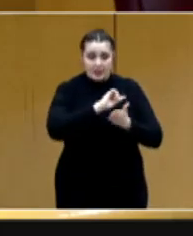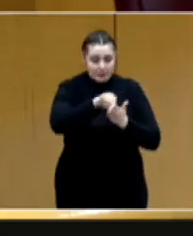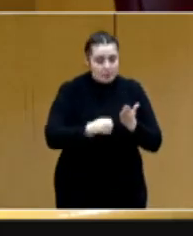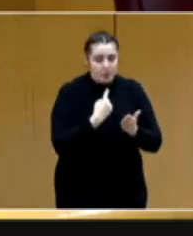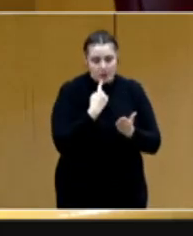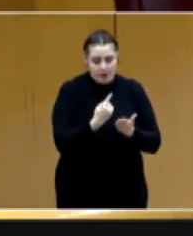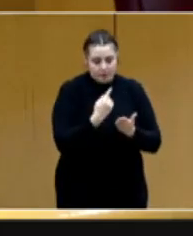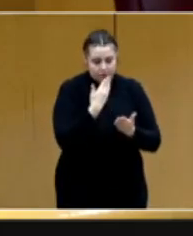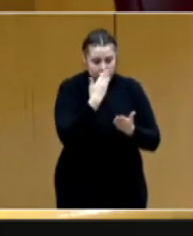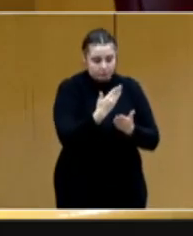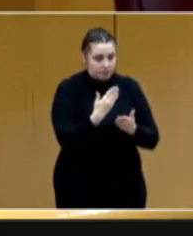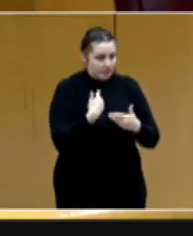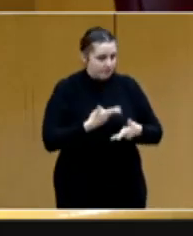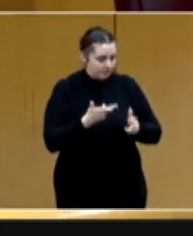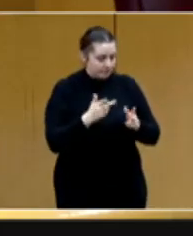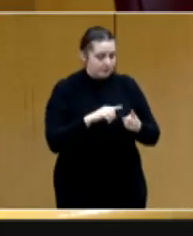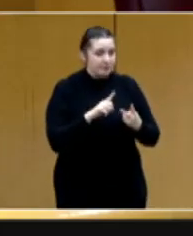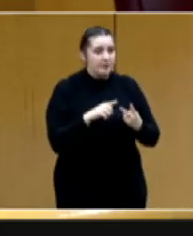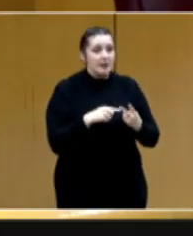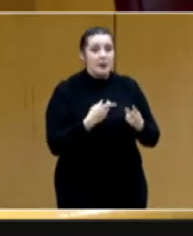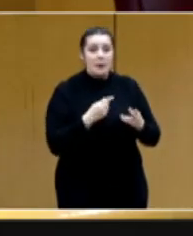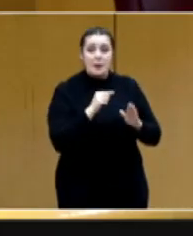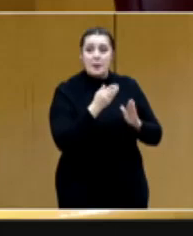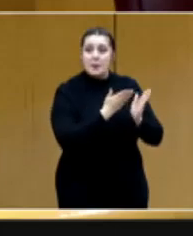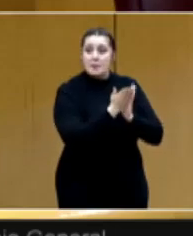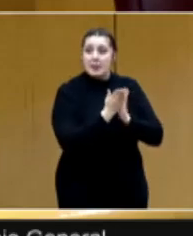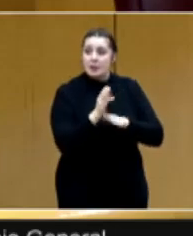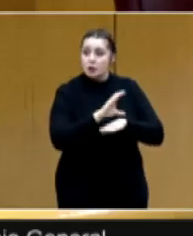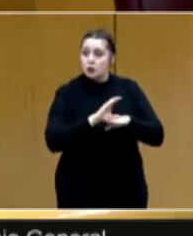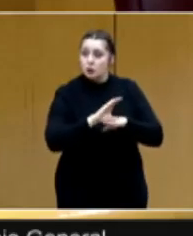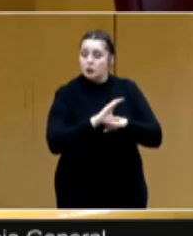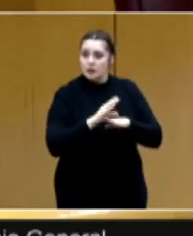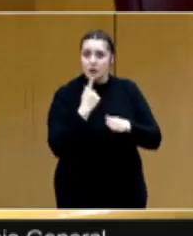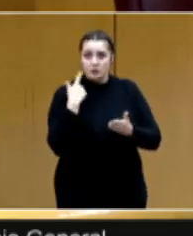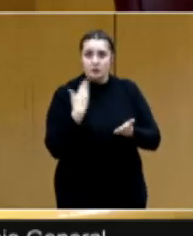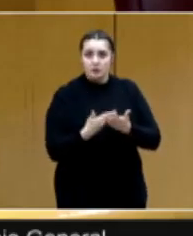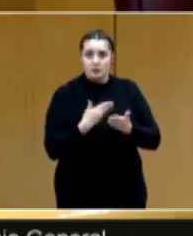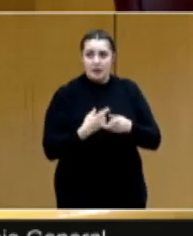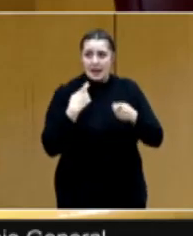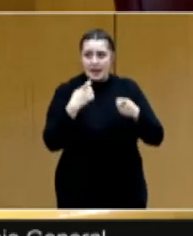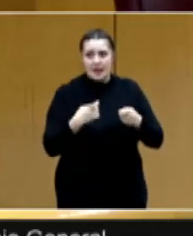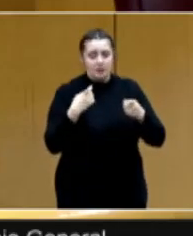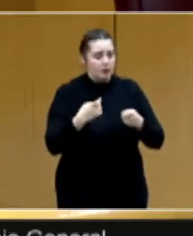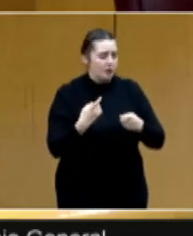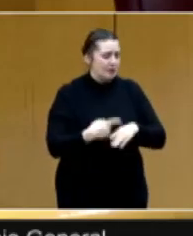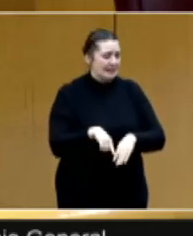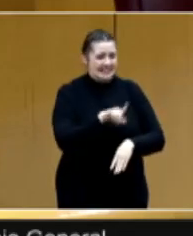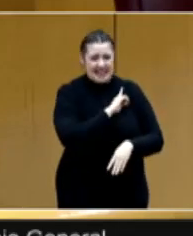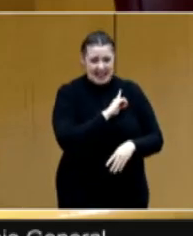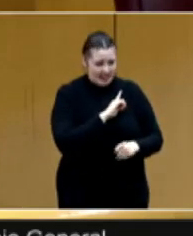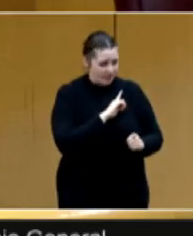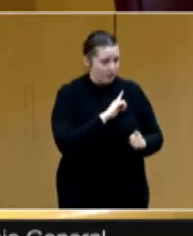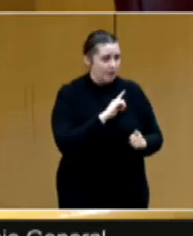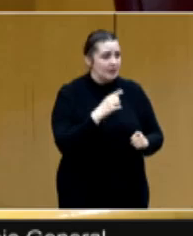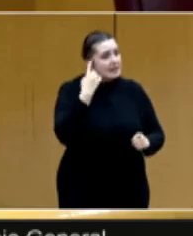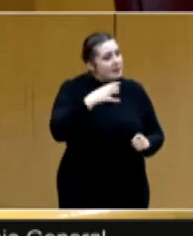dijo segundo con los medios con los que cuenta el consejo me consta que están haciendo un esfuerzo improvo hay que